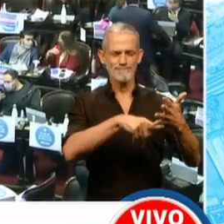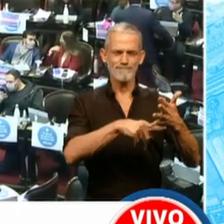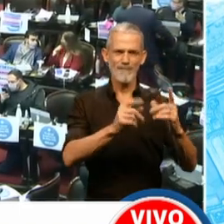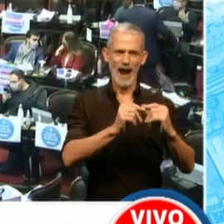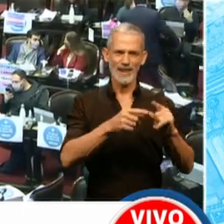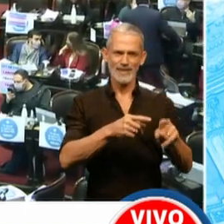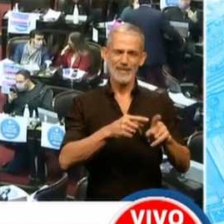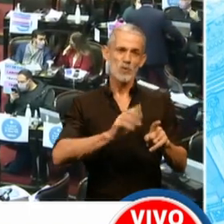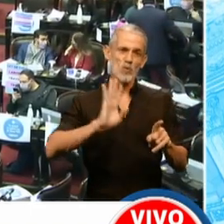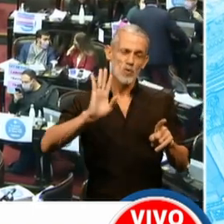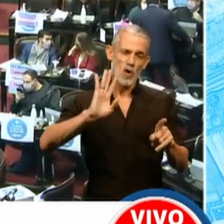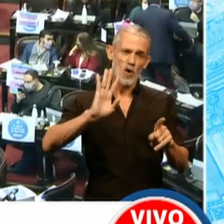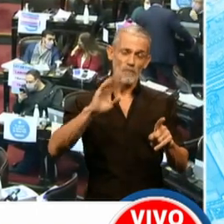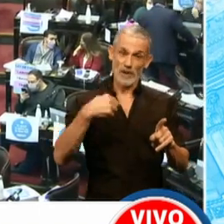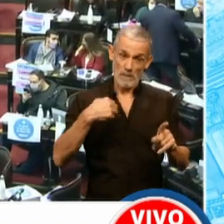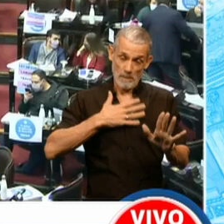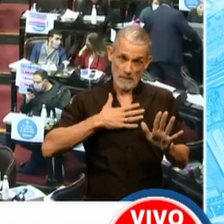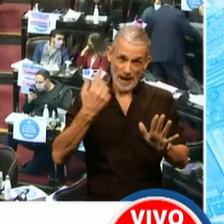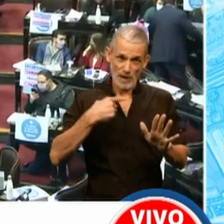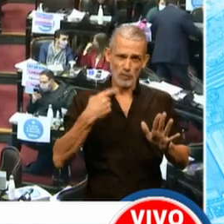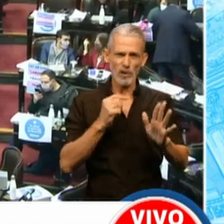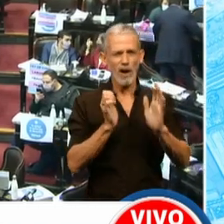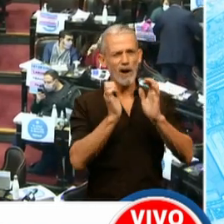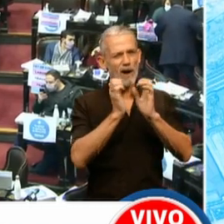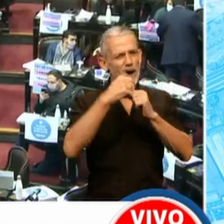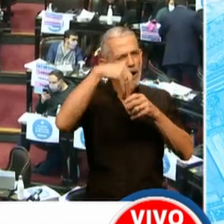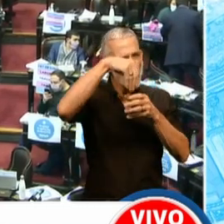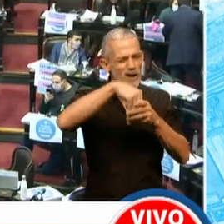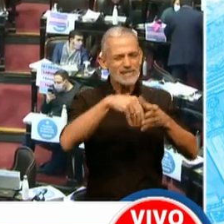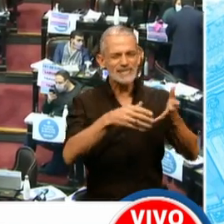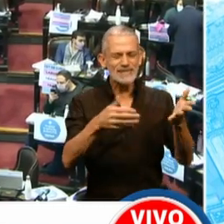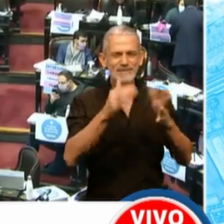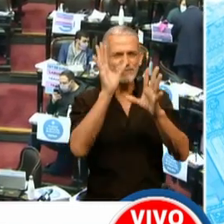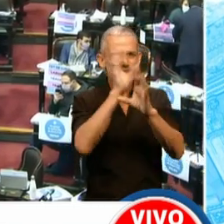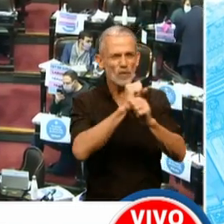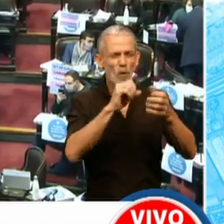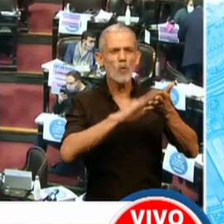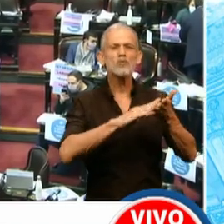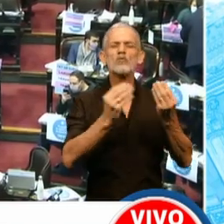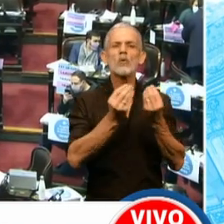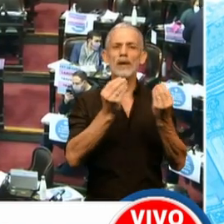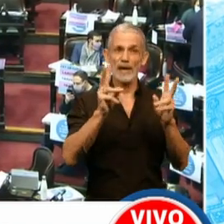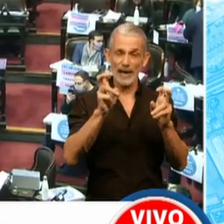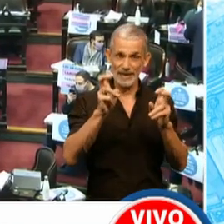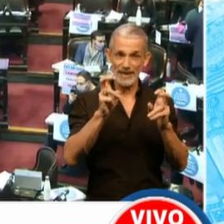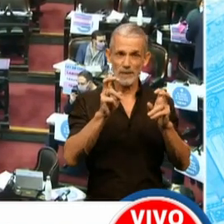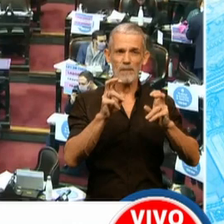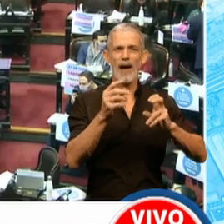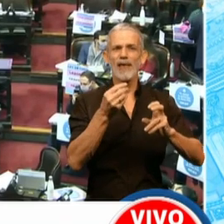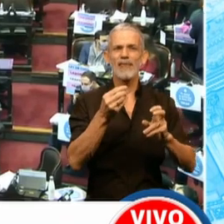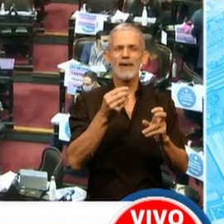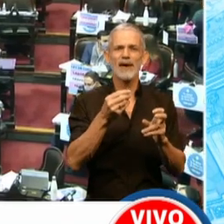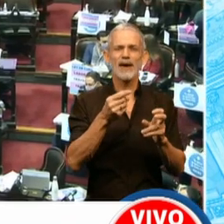al menos de manera muy solapada esto que también se dijo aquí sobre relacionar